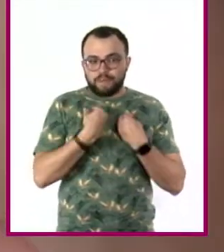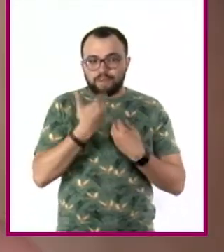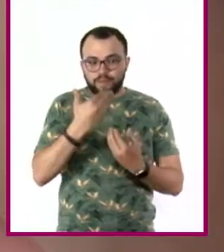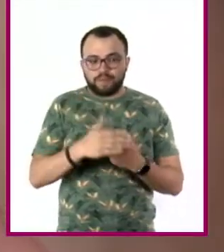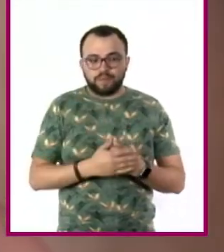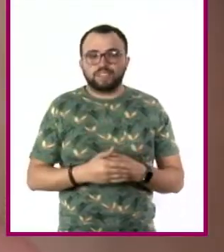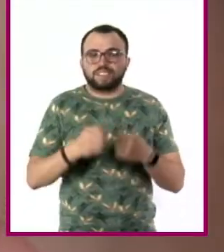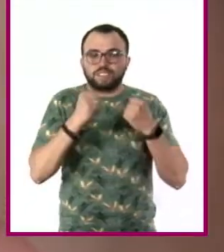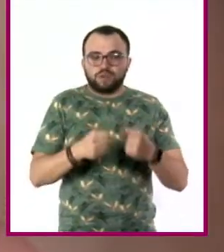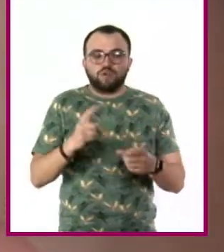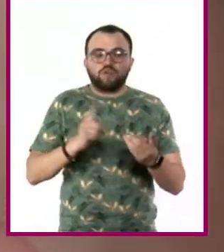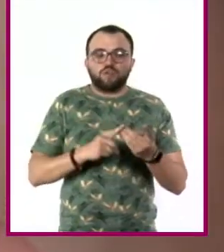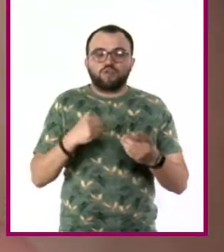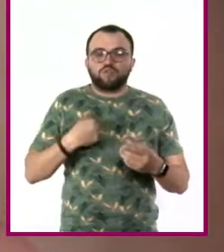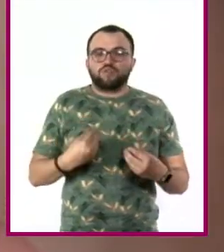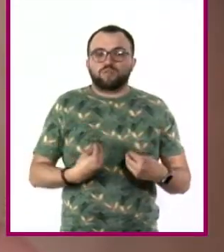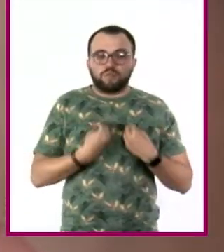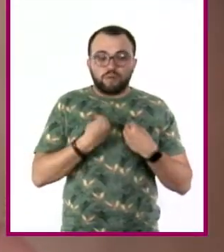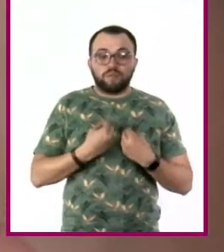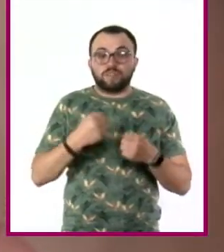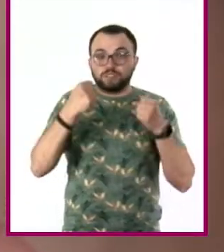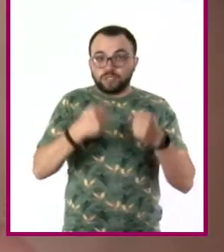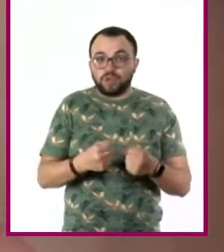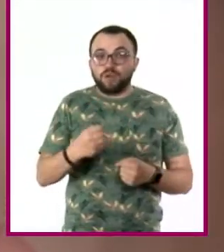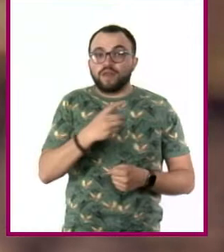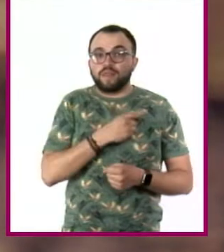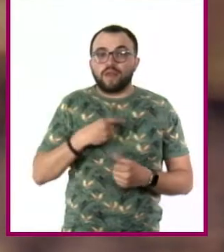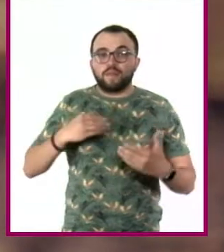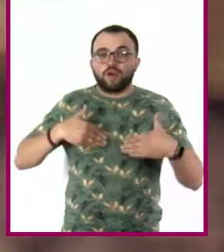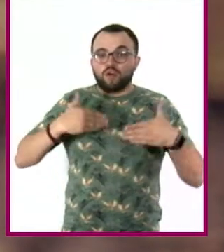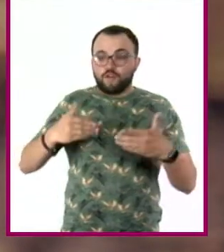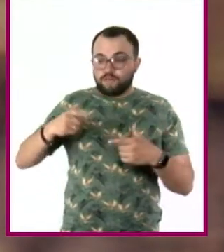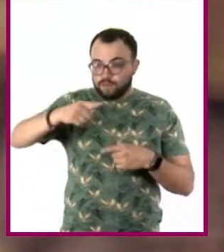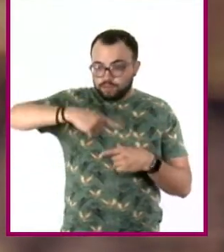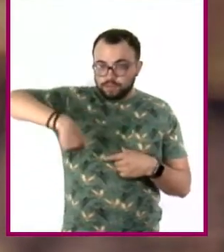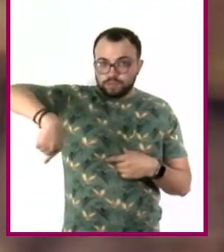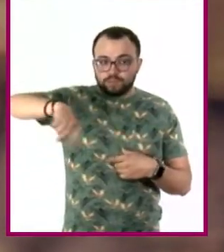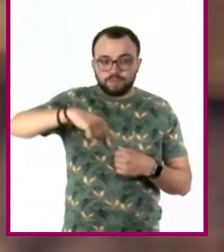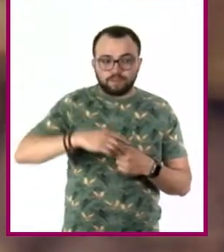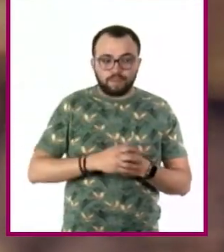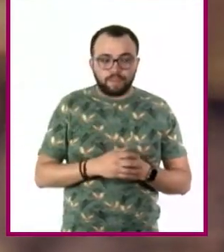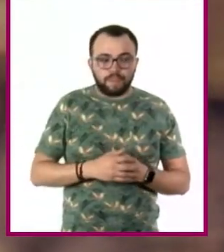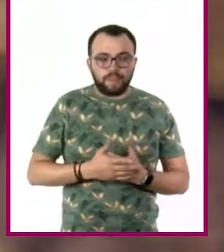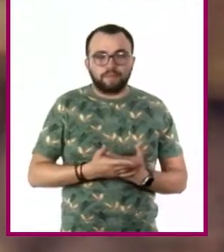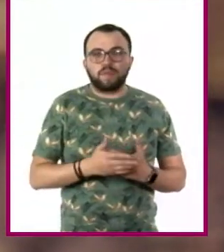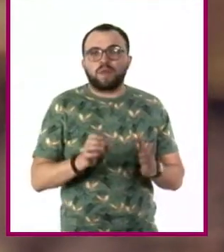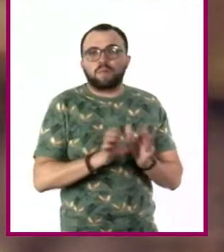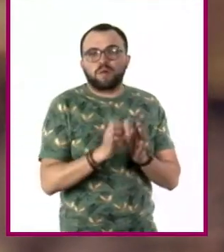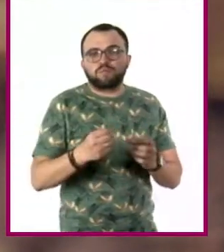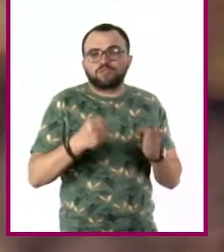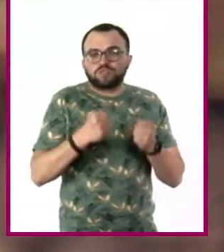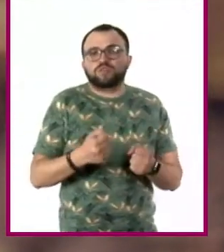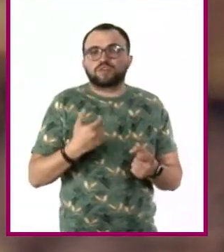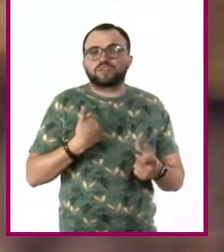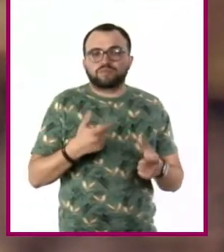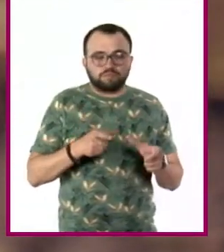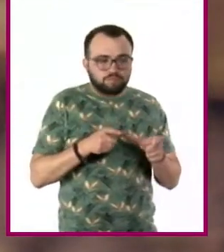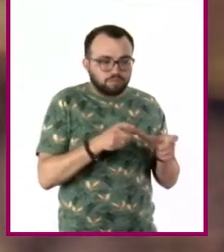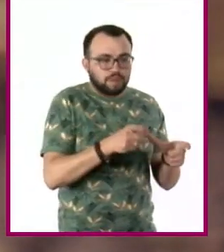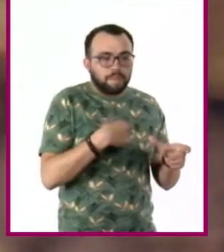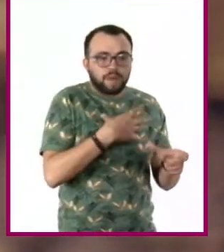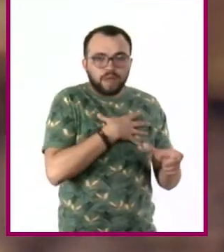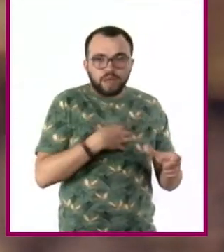vivo. Seguridad es tener confianza entre nosotros mismos y las parteras. Por ejemplo, en proteger a mis hijos,